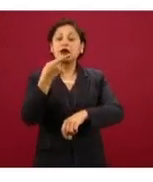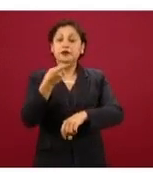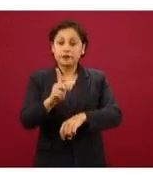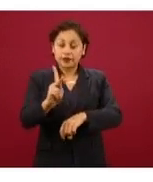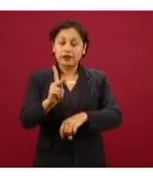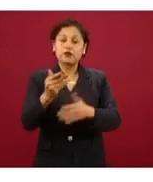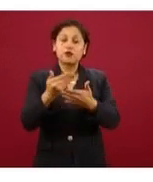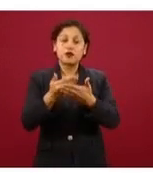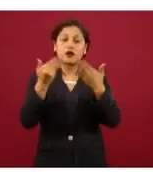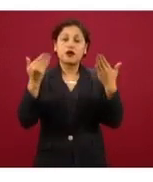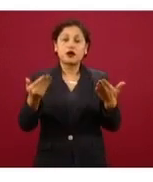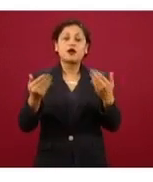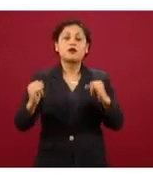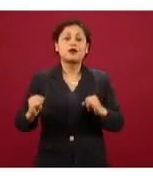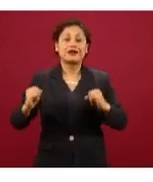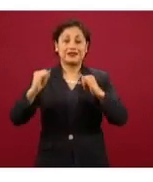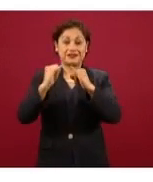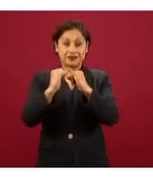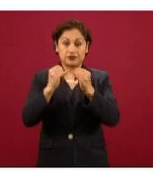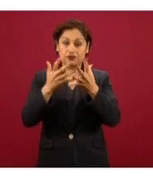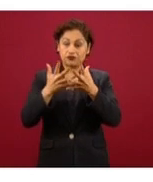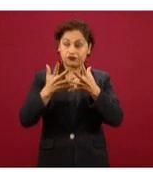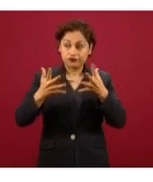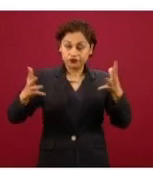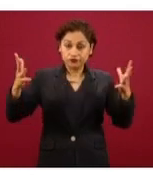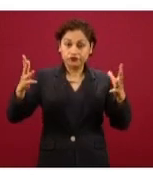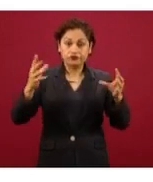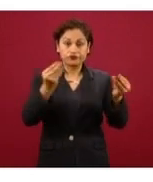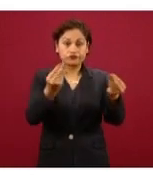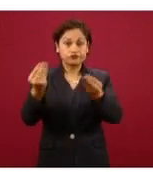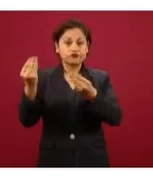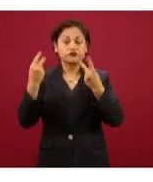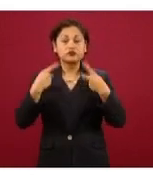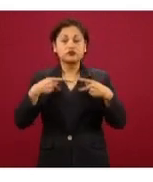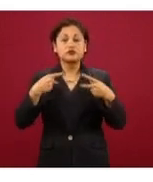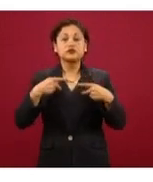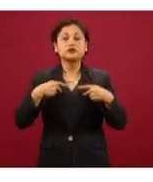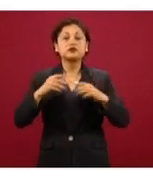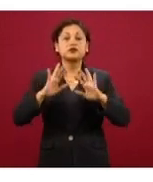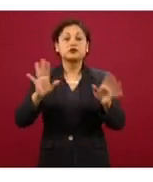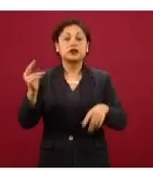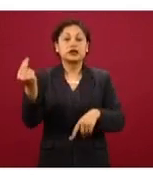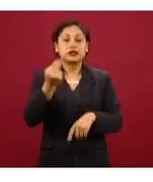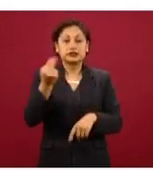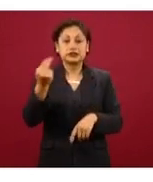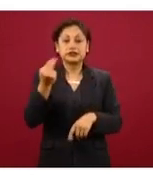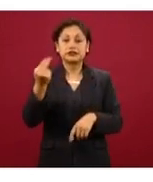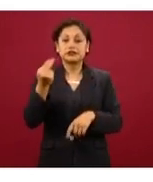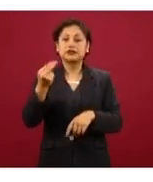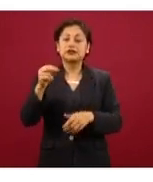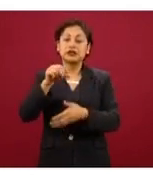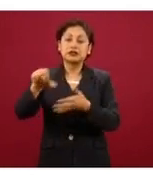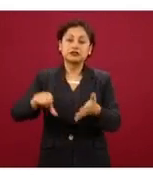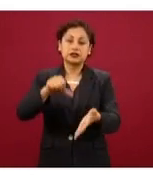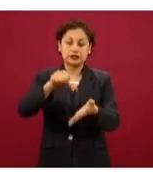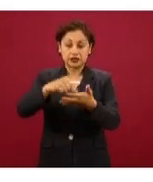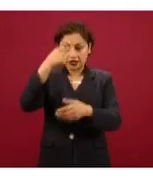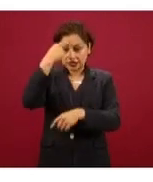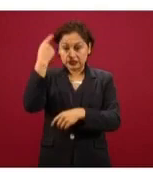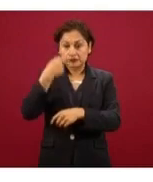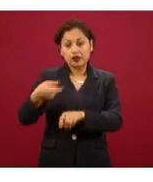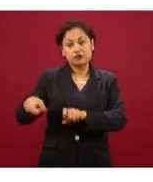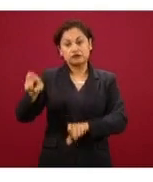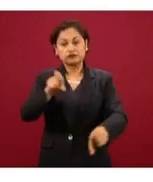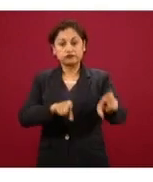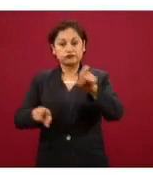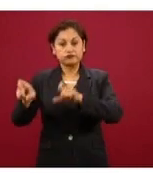operaciones, sobre todo en los Institutos Nacionales de Salud, es conveniente tener centrales de mezclas. A lo largo de más de 10 años, esto empezó a